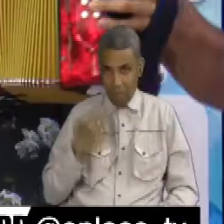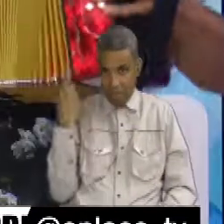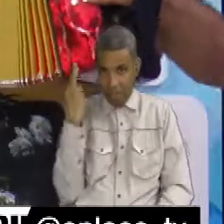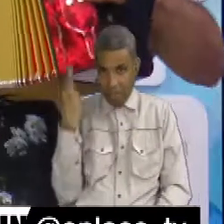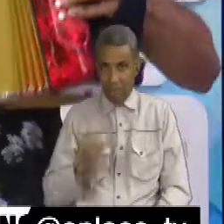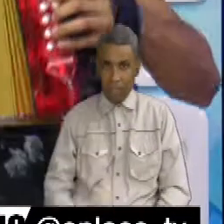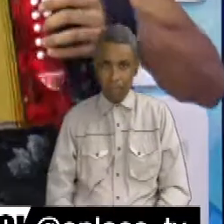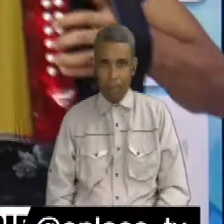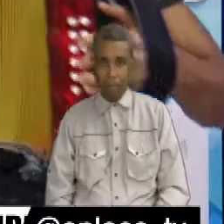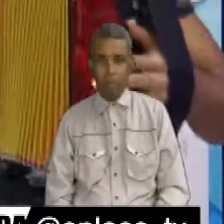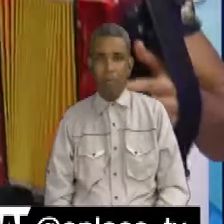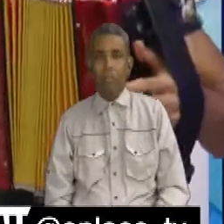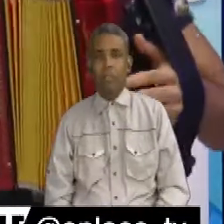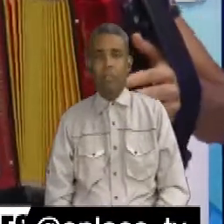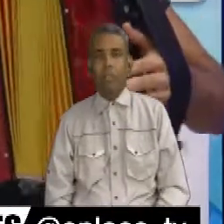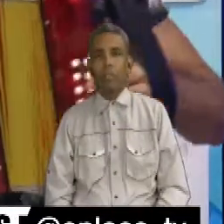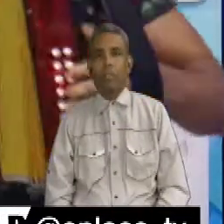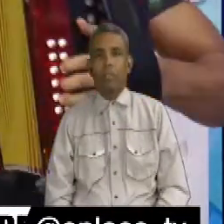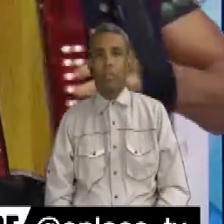güey!